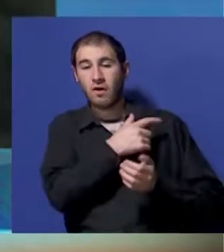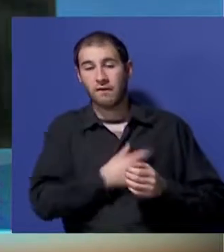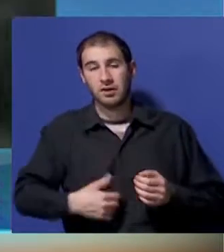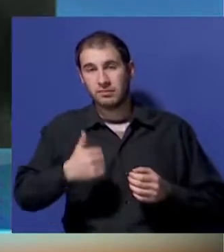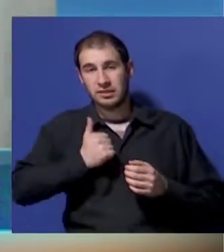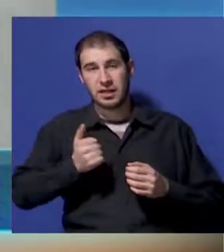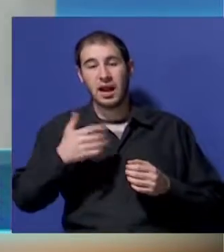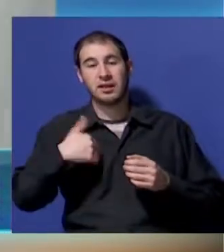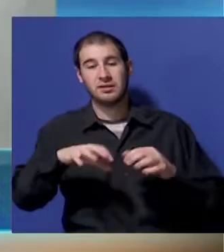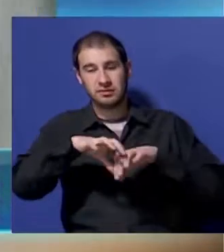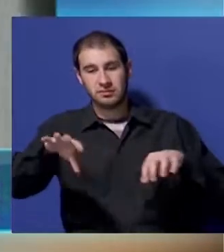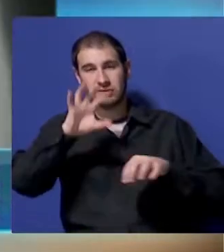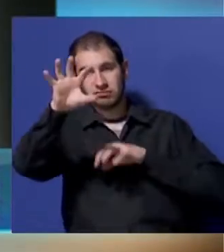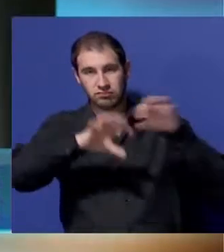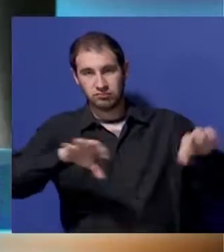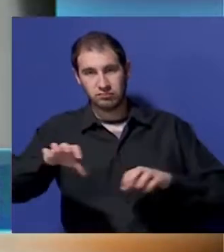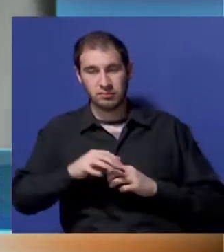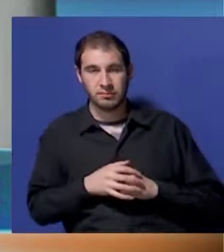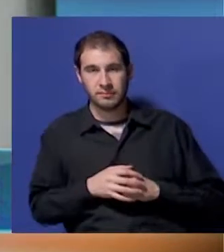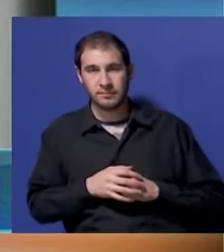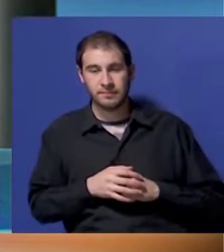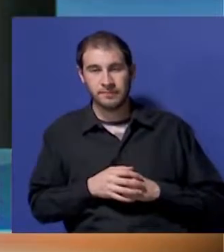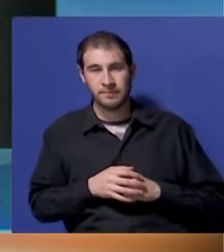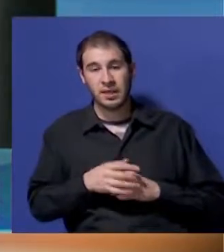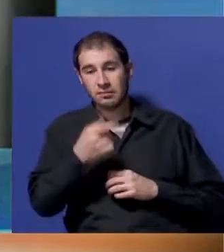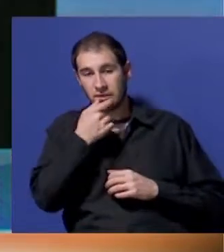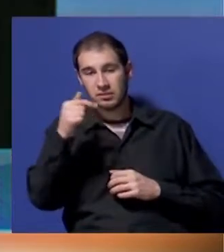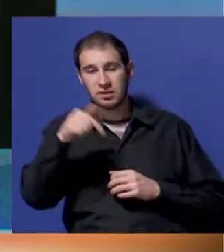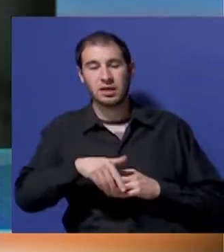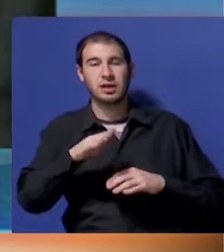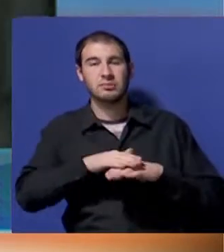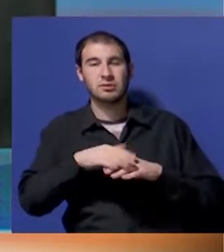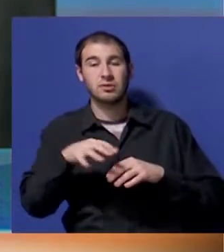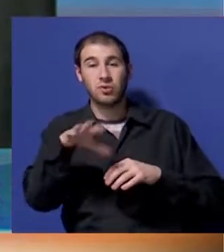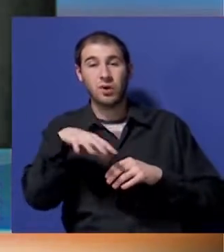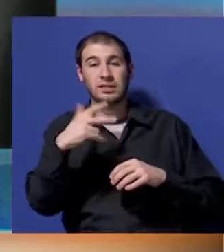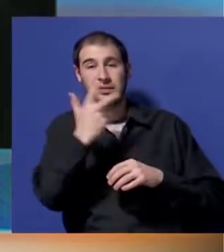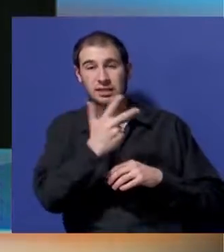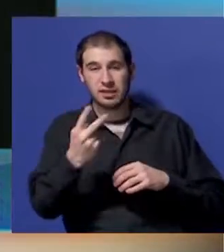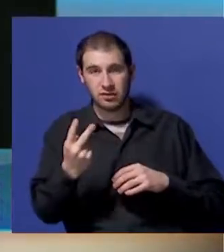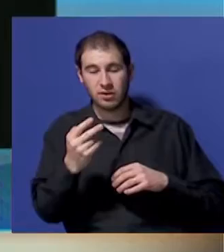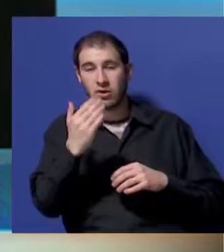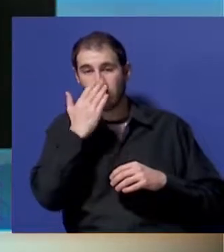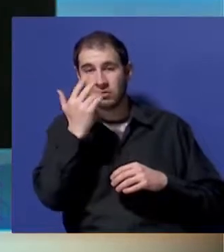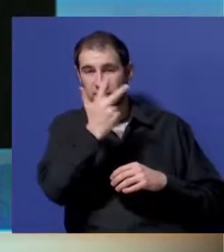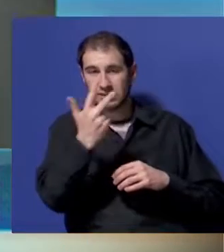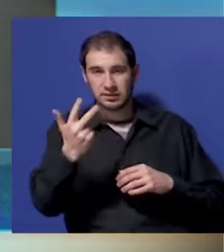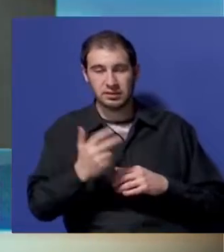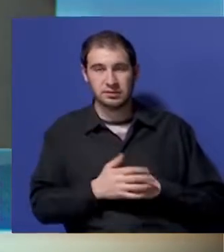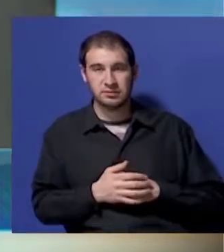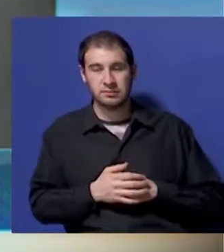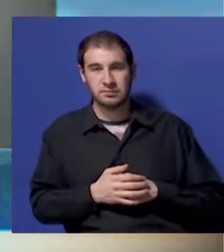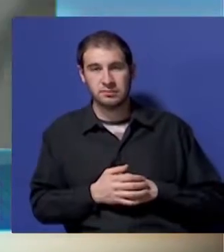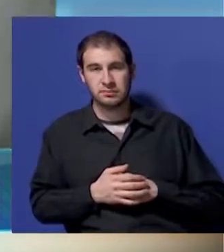a la Argentina en zonas y subzonas. A Mendoza le correspondía la zona 332 y a Córdoba la 33, y es por